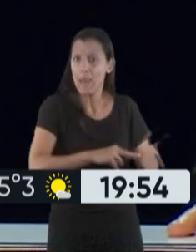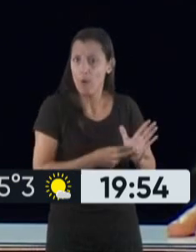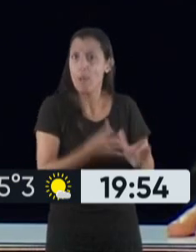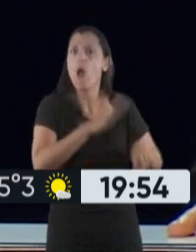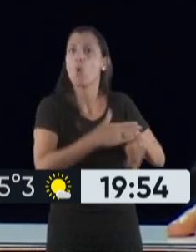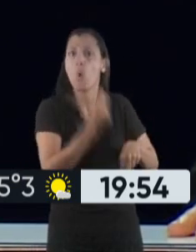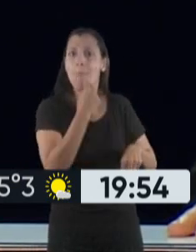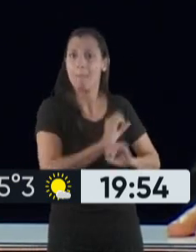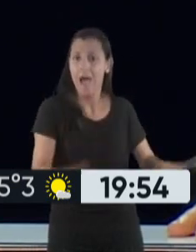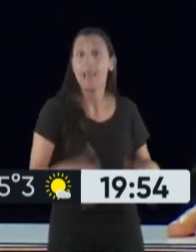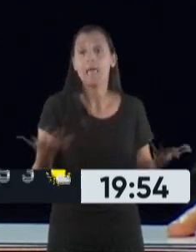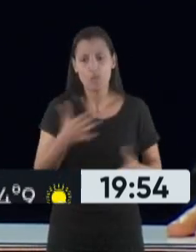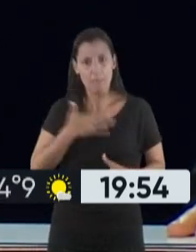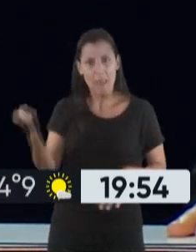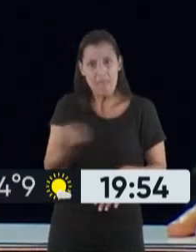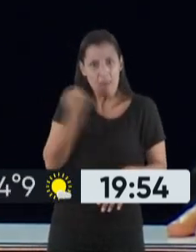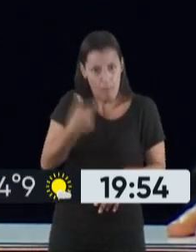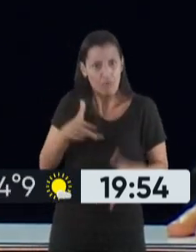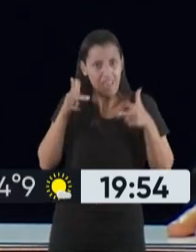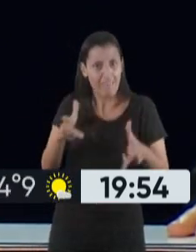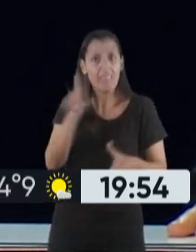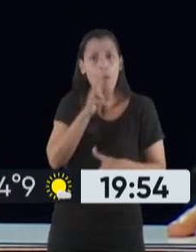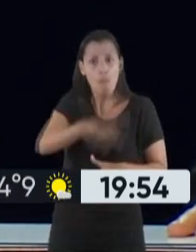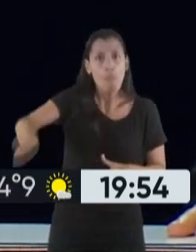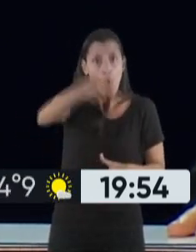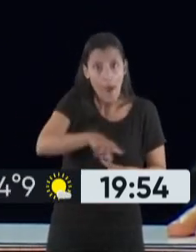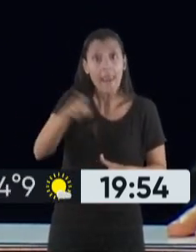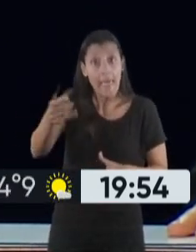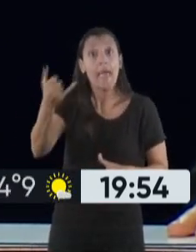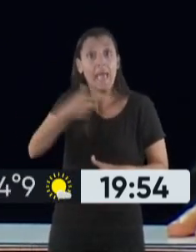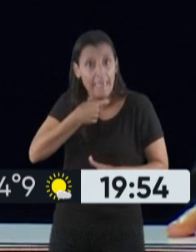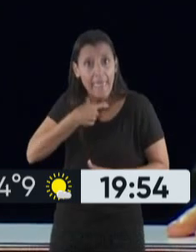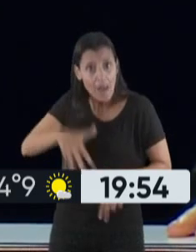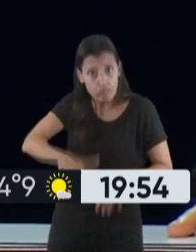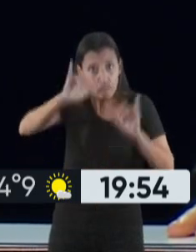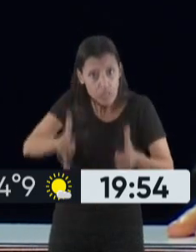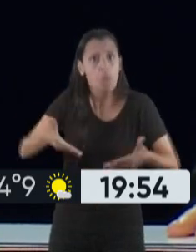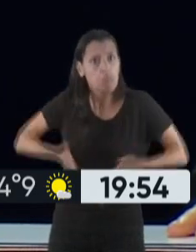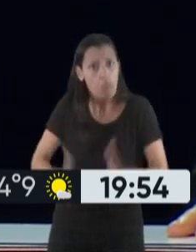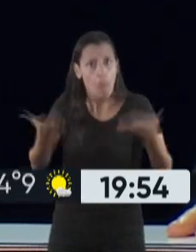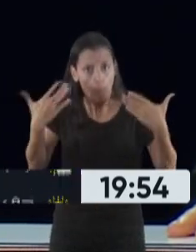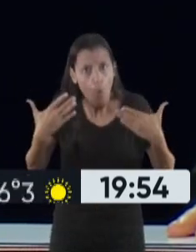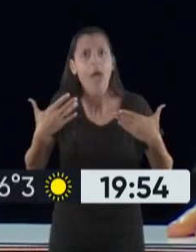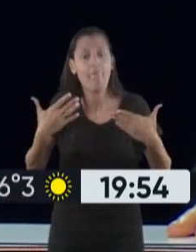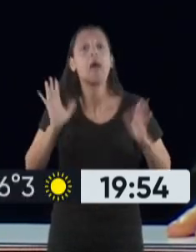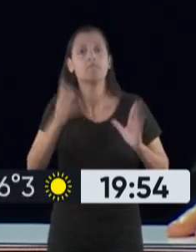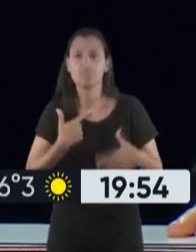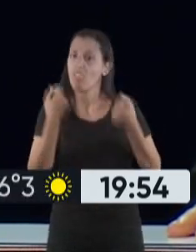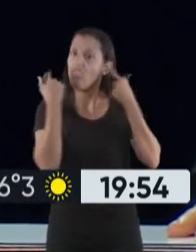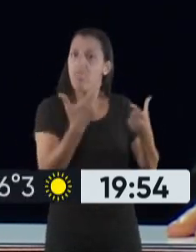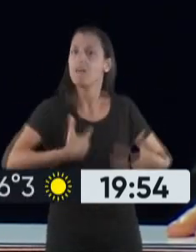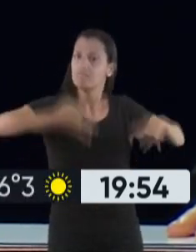para mí era muy importante decirle a una mujer que si quería tener a su hijo, lo tuviera y que supiera que tenía